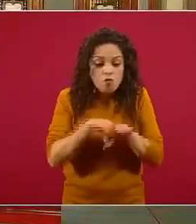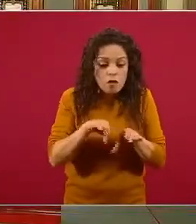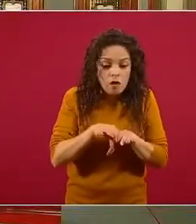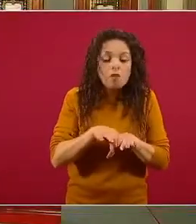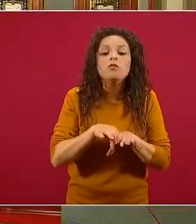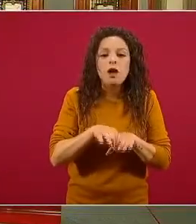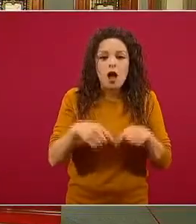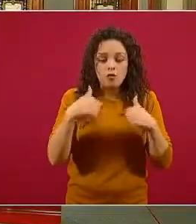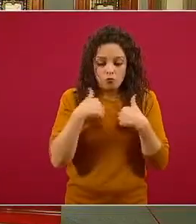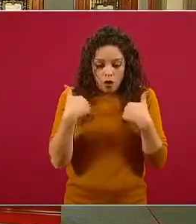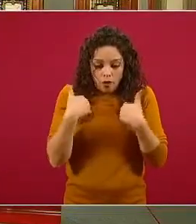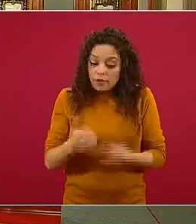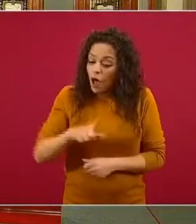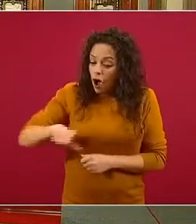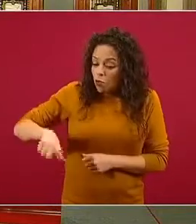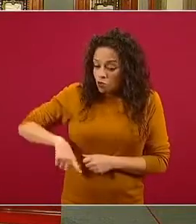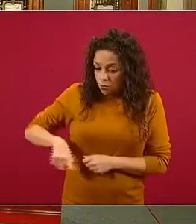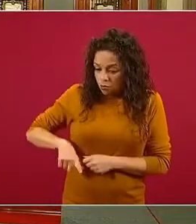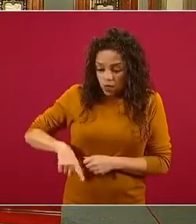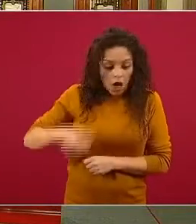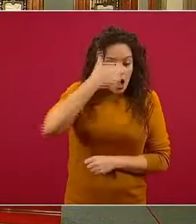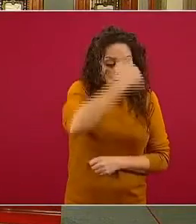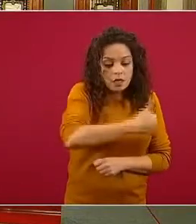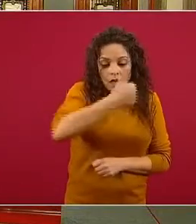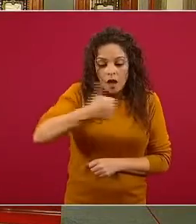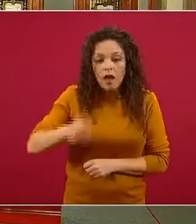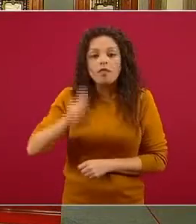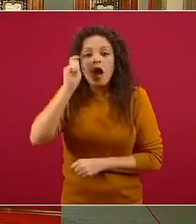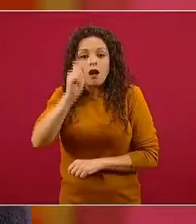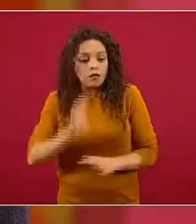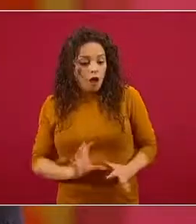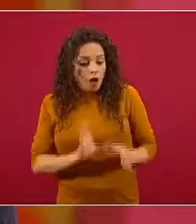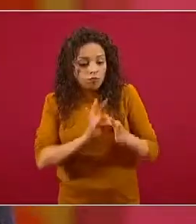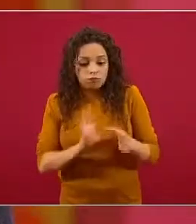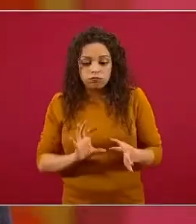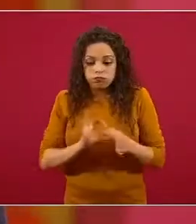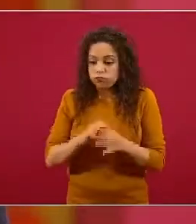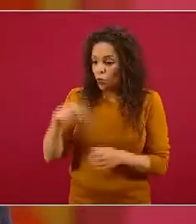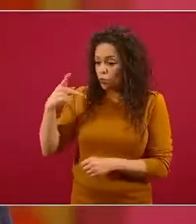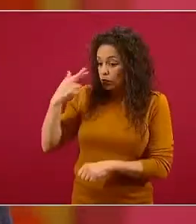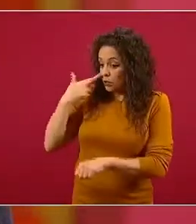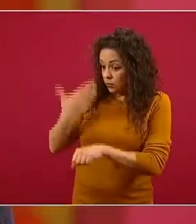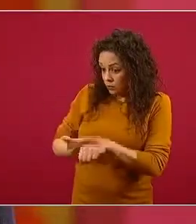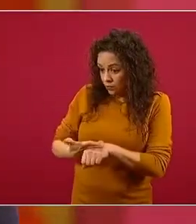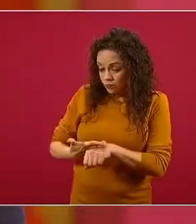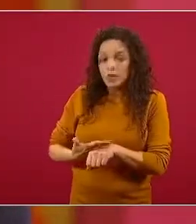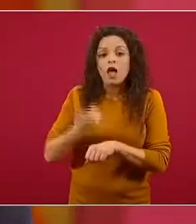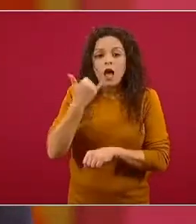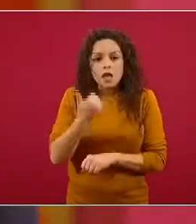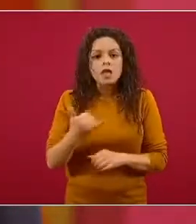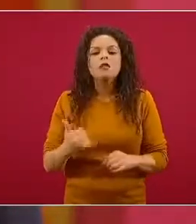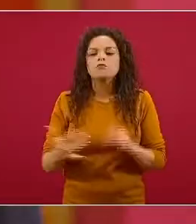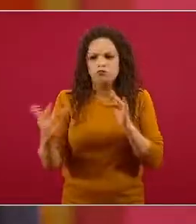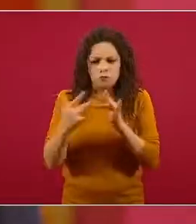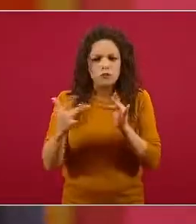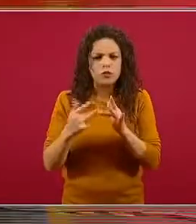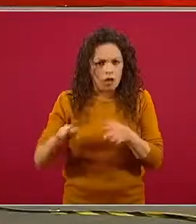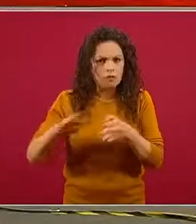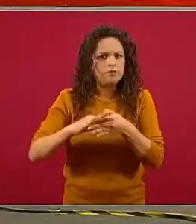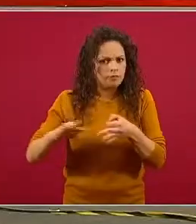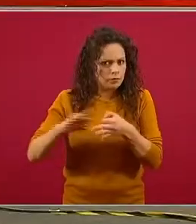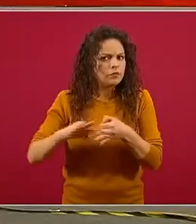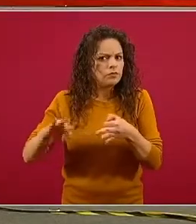coordinados, cada quien se dedica a lo que le corresponde y nos comunicamos frecuentemente. Precisamente el